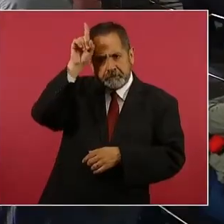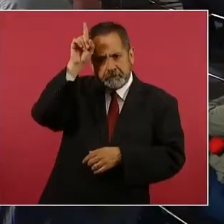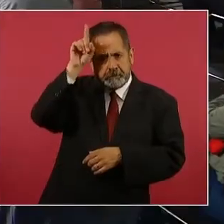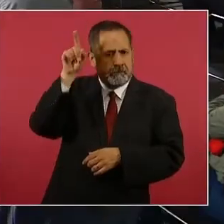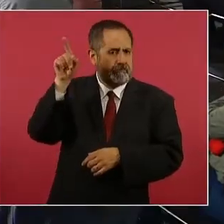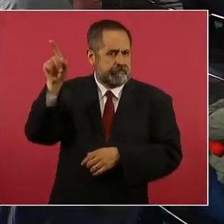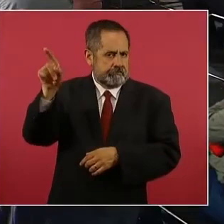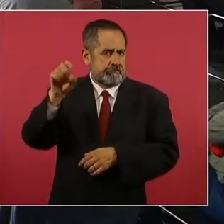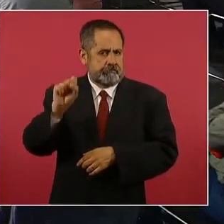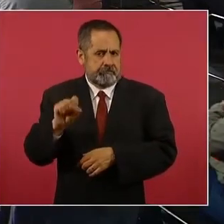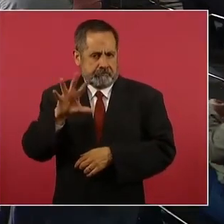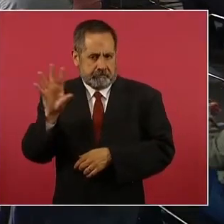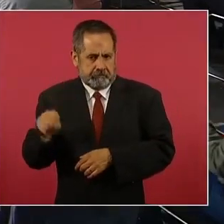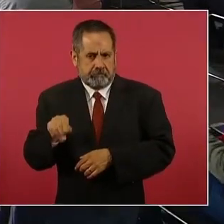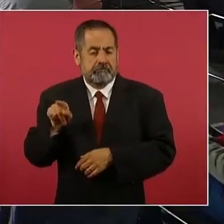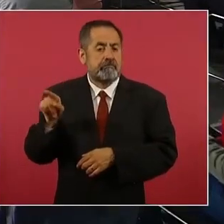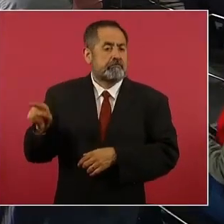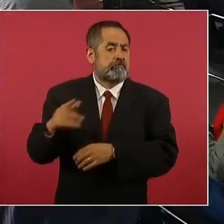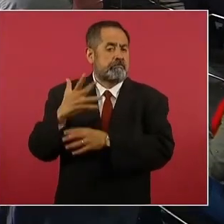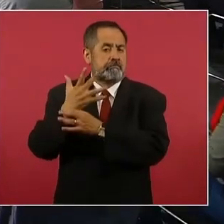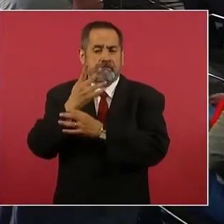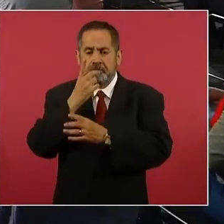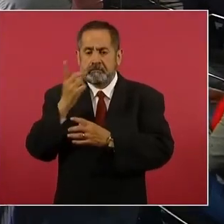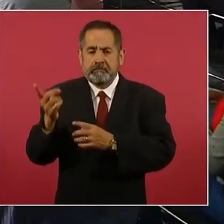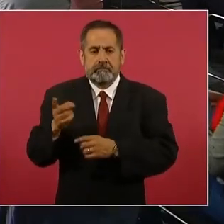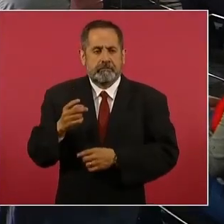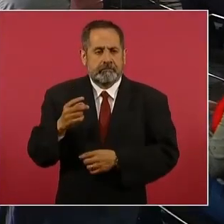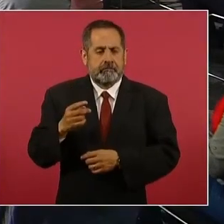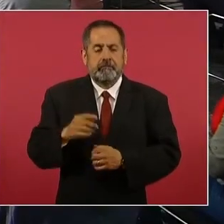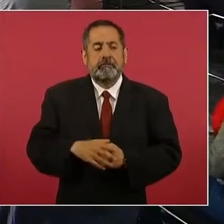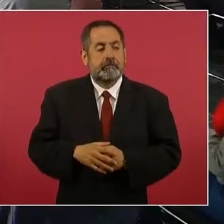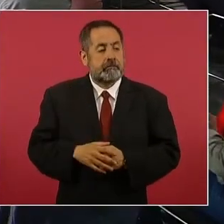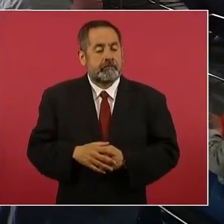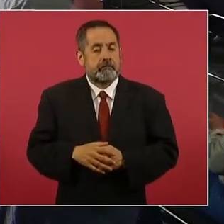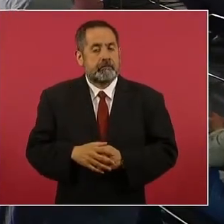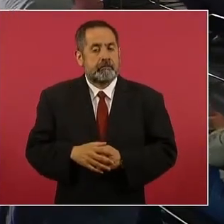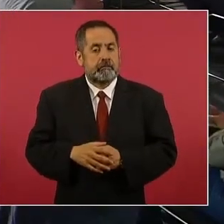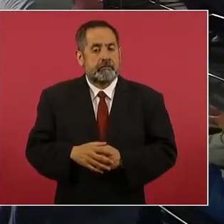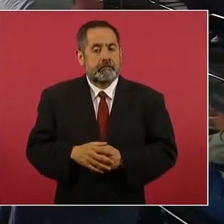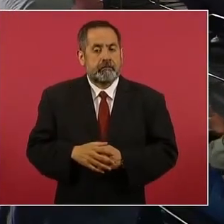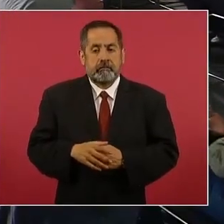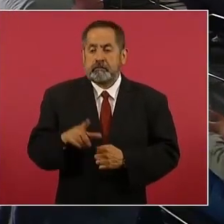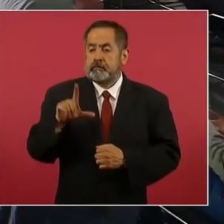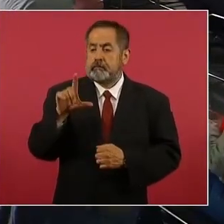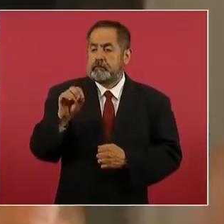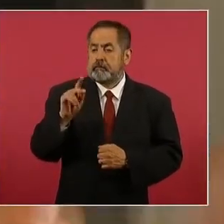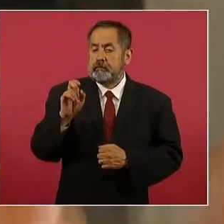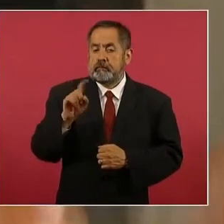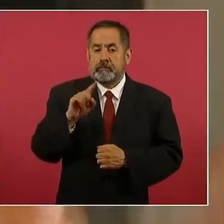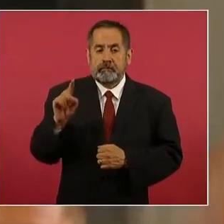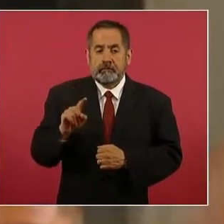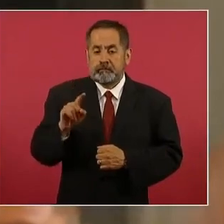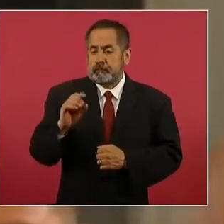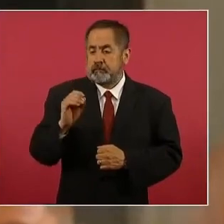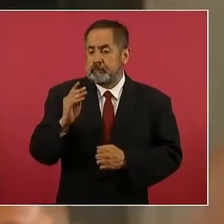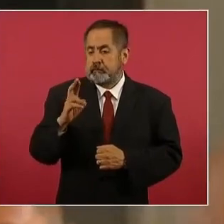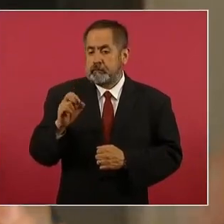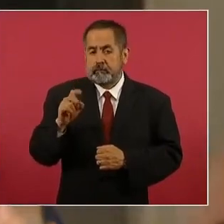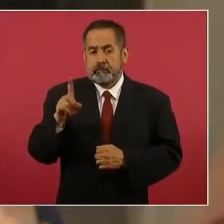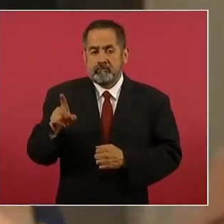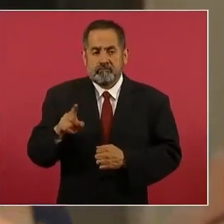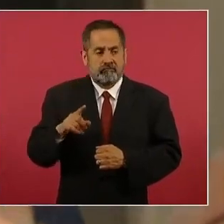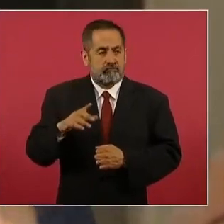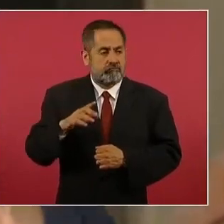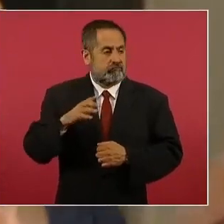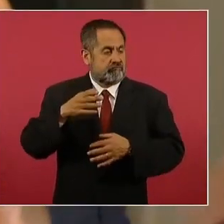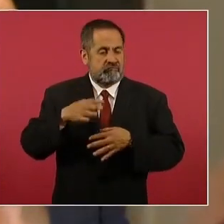en su momento cito lo que dijo: López Obrador será la persona de más autoridad moral